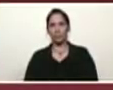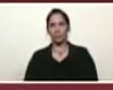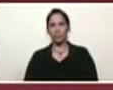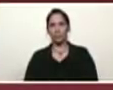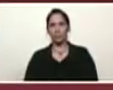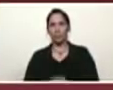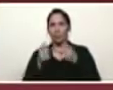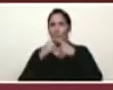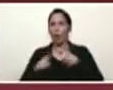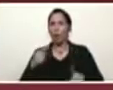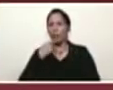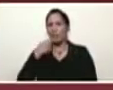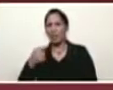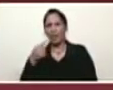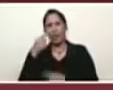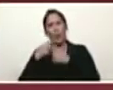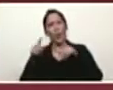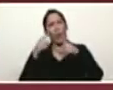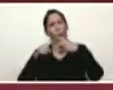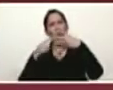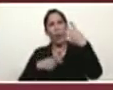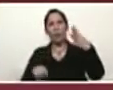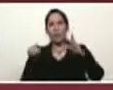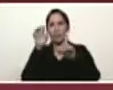A otros les dijeron otras mentiras.